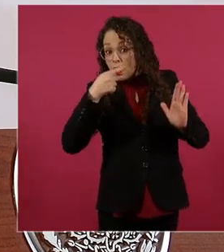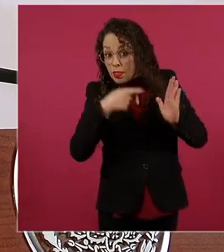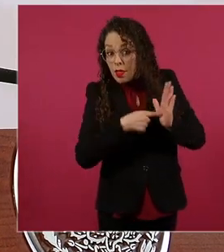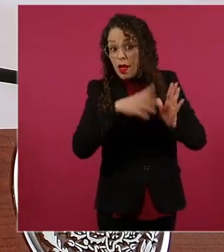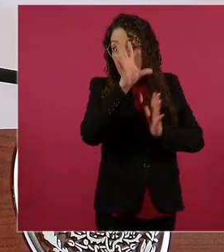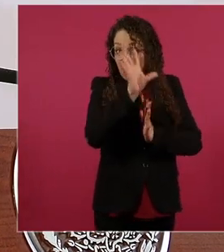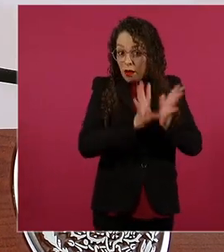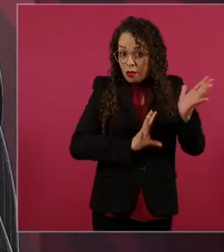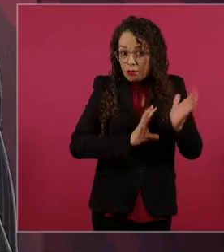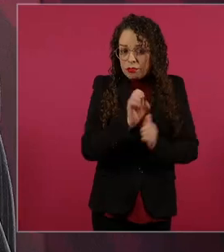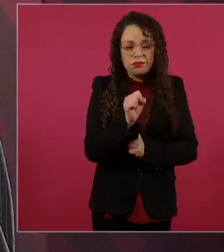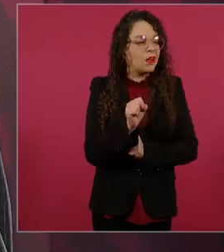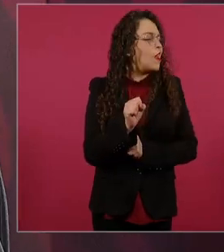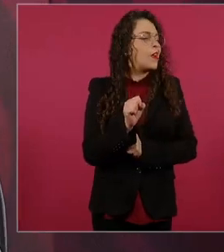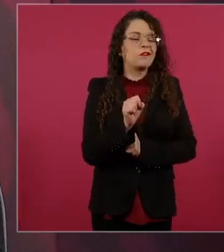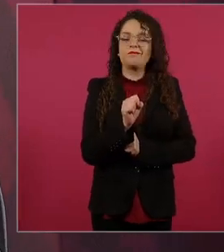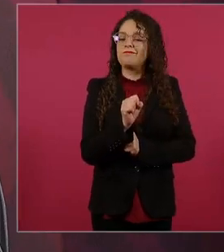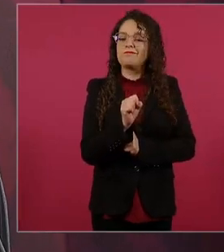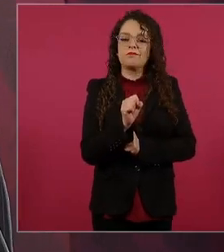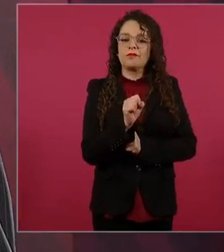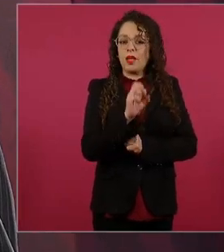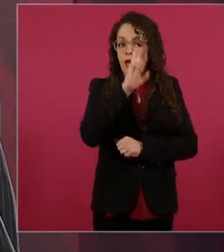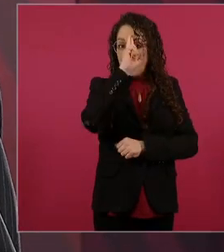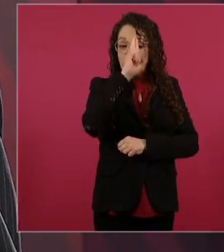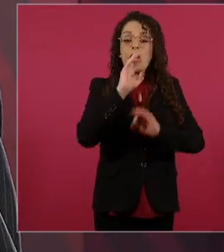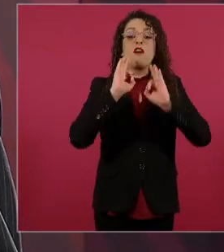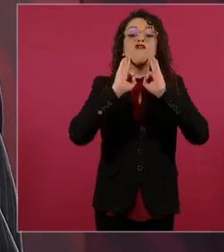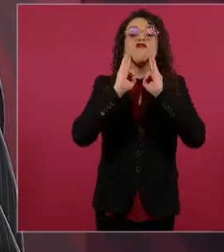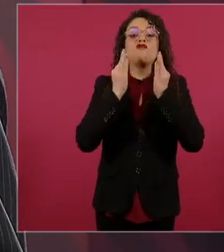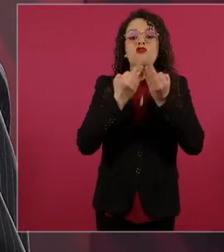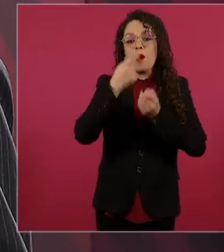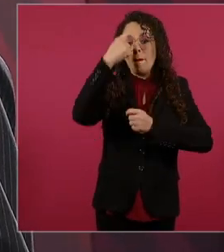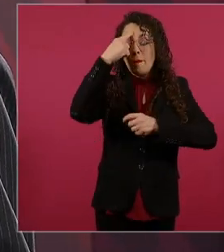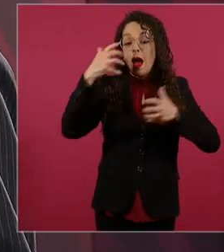se respetaba en la forma y se violaba en el fondo